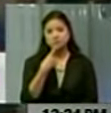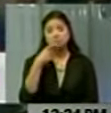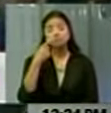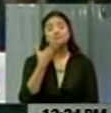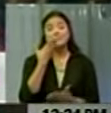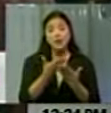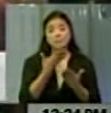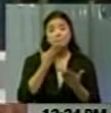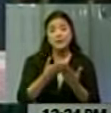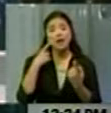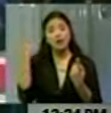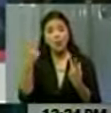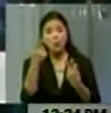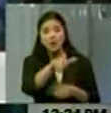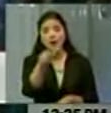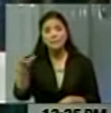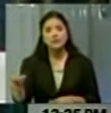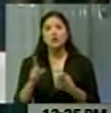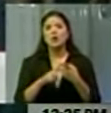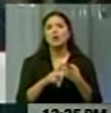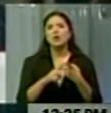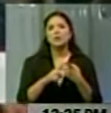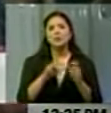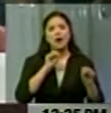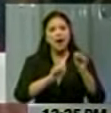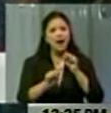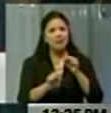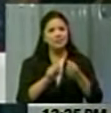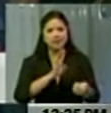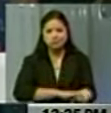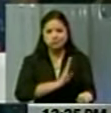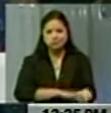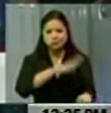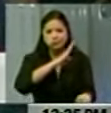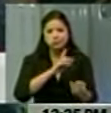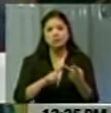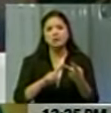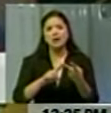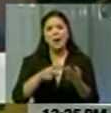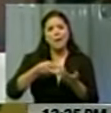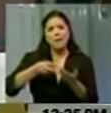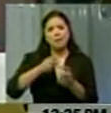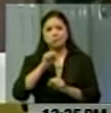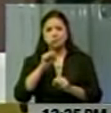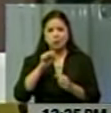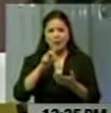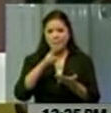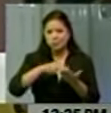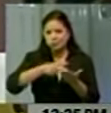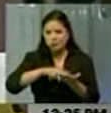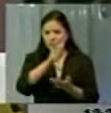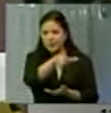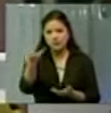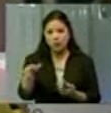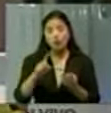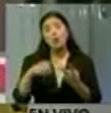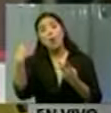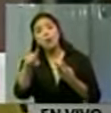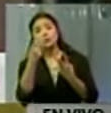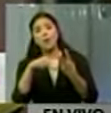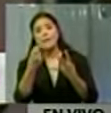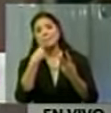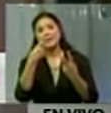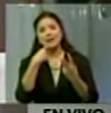han estado solicitando, son los antihipertensivos, anticonvulsivantes, los medicamentos para